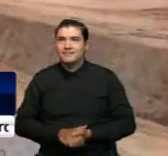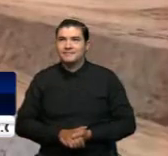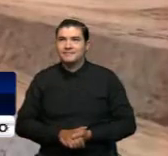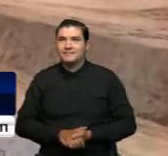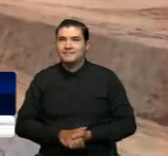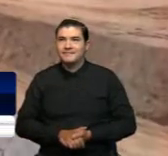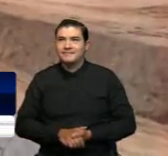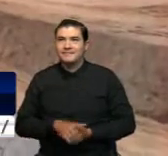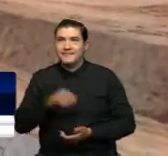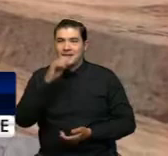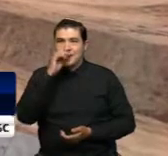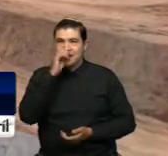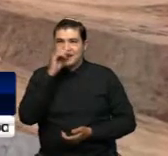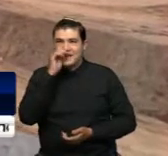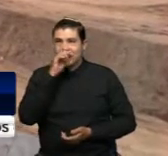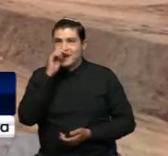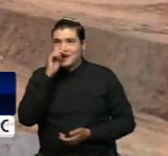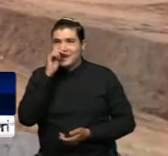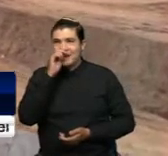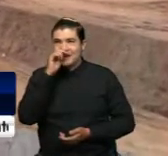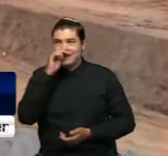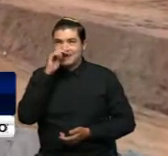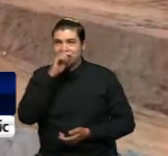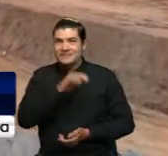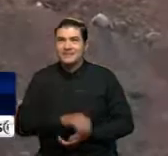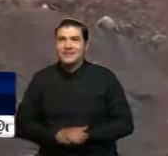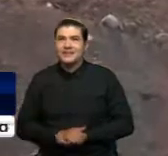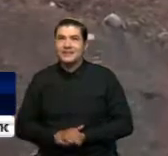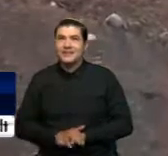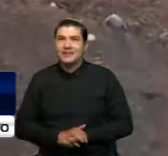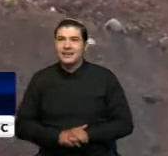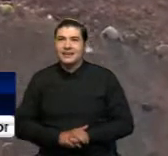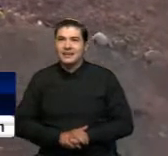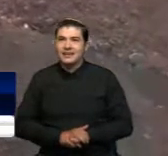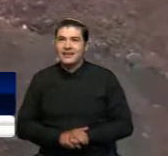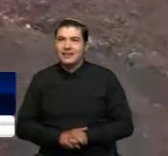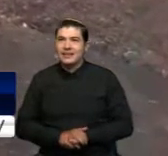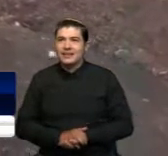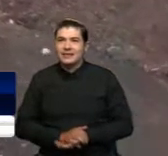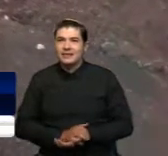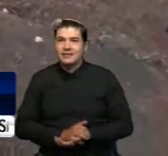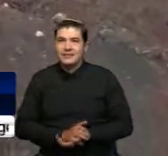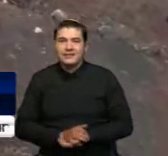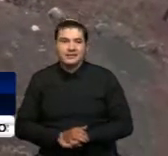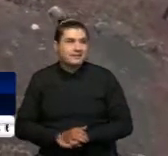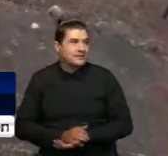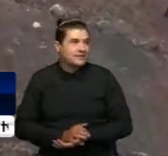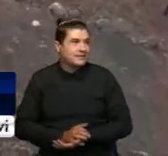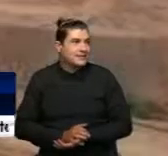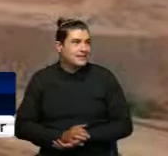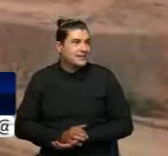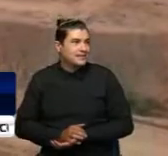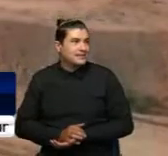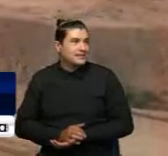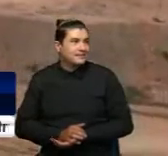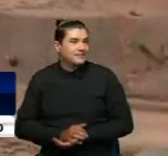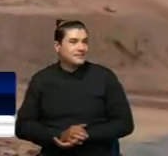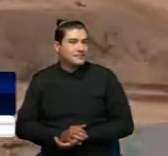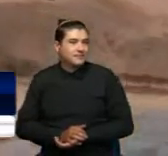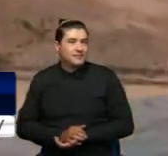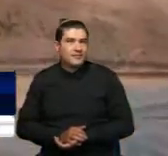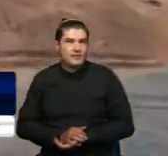ambiental es ubicación geopolítica y estratégica no cuentan con la posibilidad de ofrecer un sitio que pudiera reemplazar